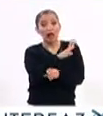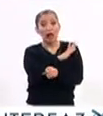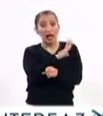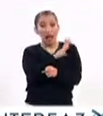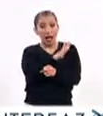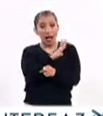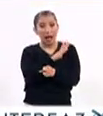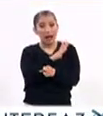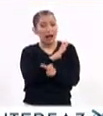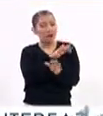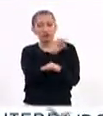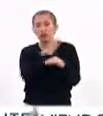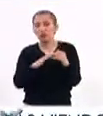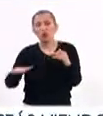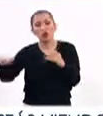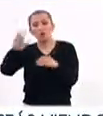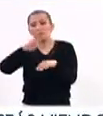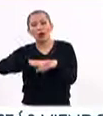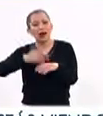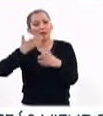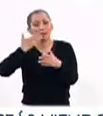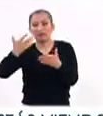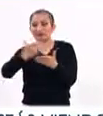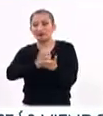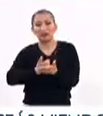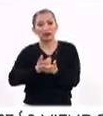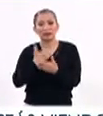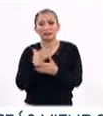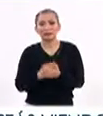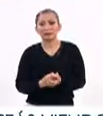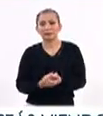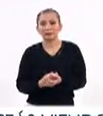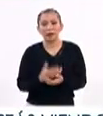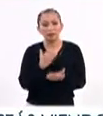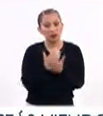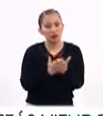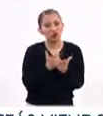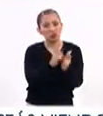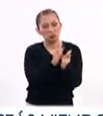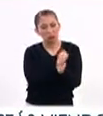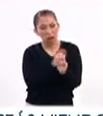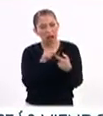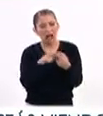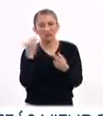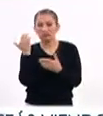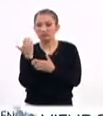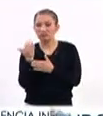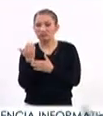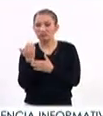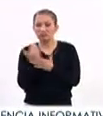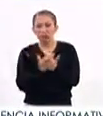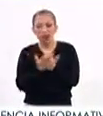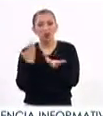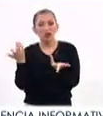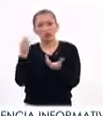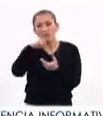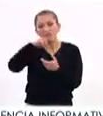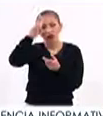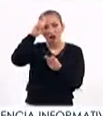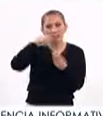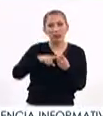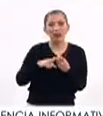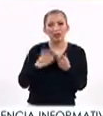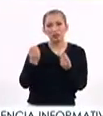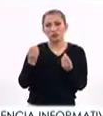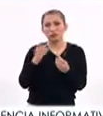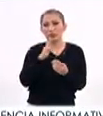hay todo lo malo lo hay menos, hay menos delincuencia, hay menos, hay menos ignorancia